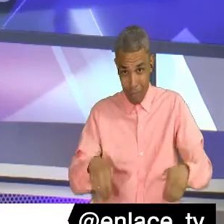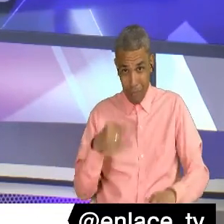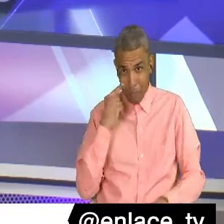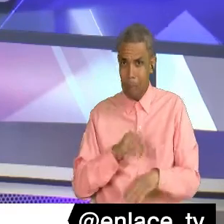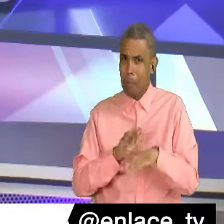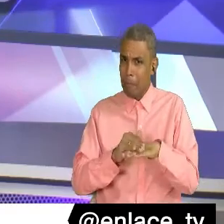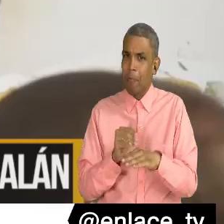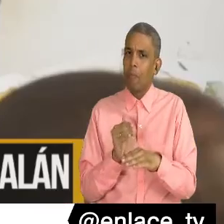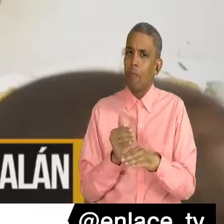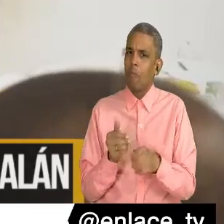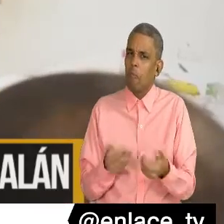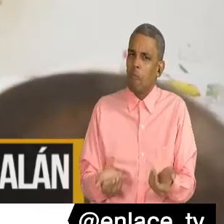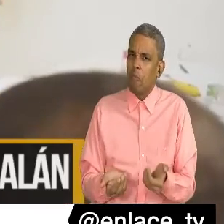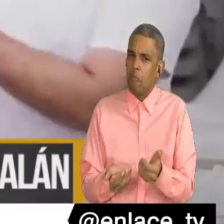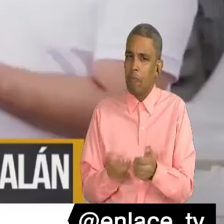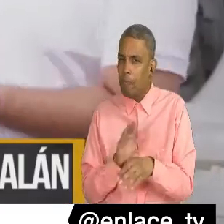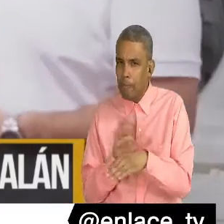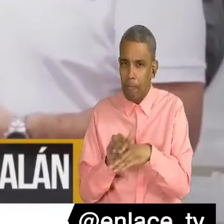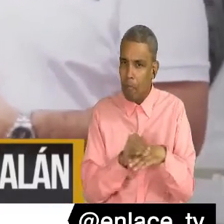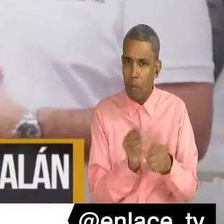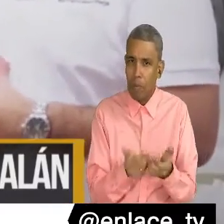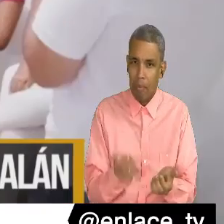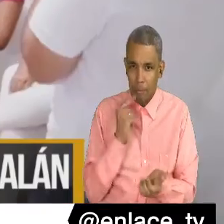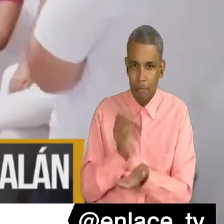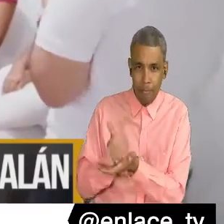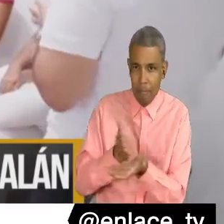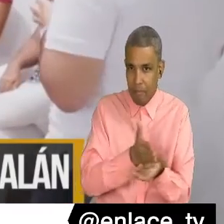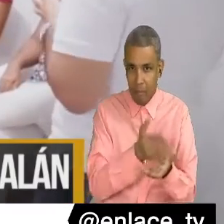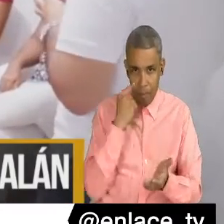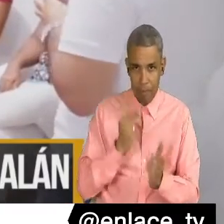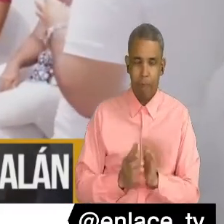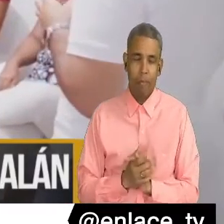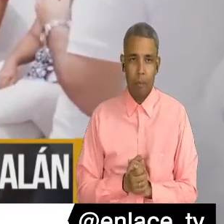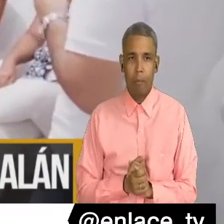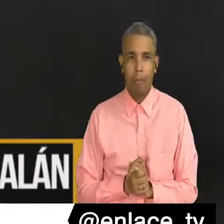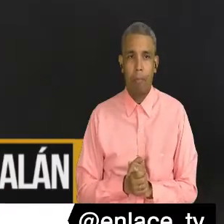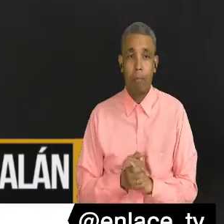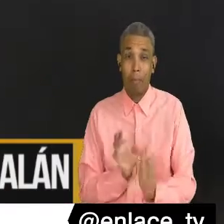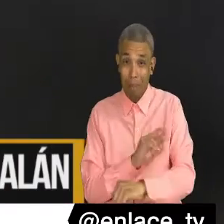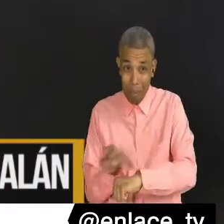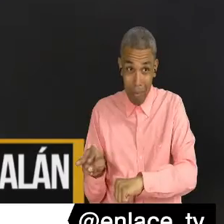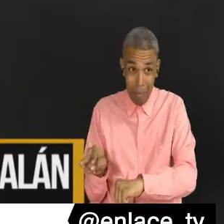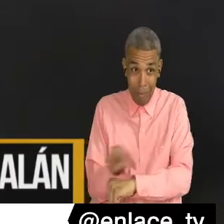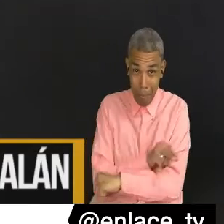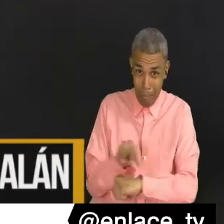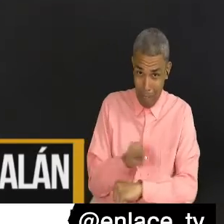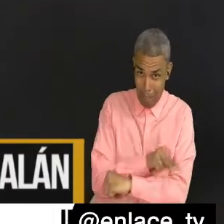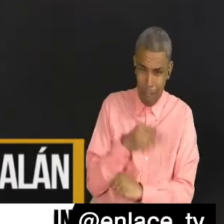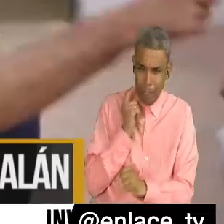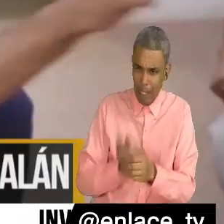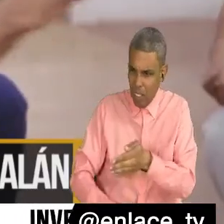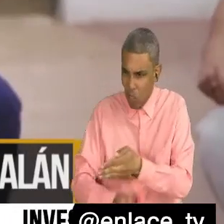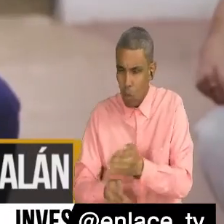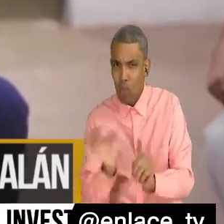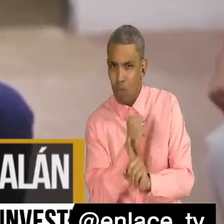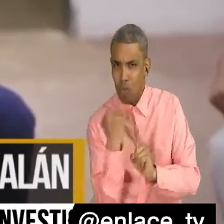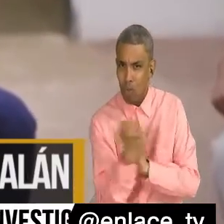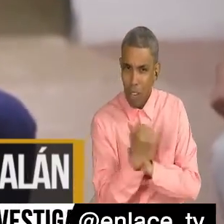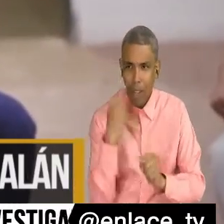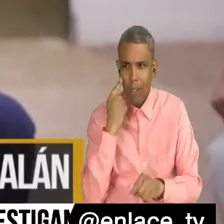Casa. La Personería Municipal de Barranca Bermeja continúa realizando sus jornadas sociales mediante su